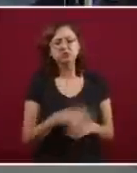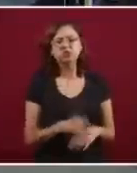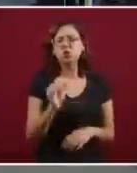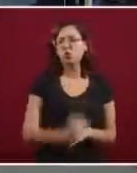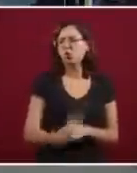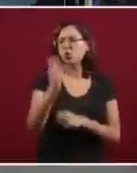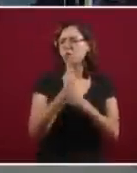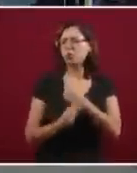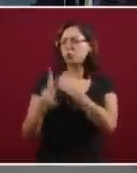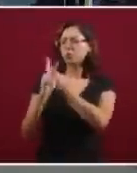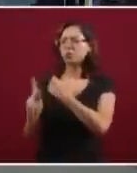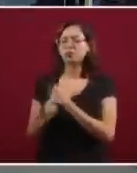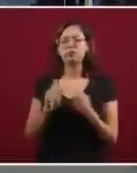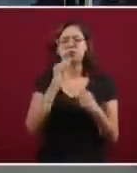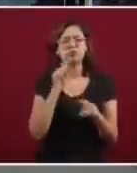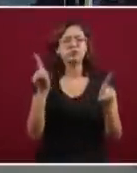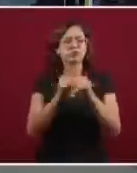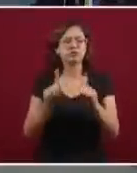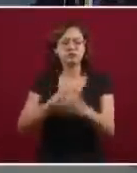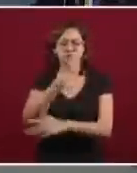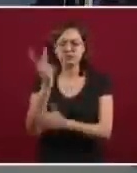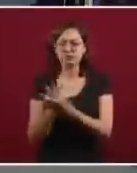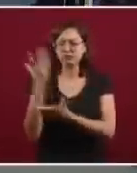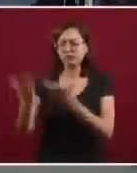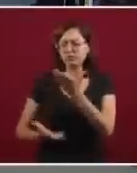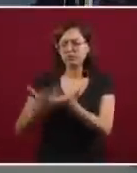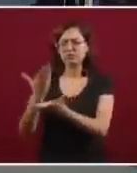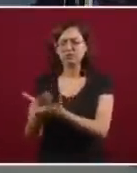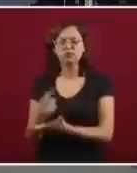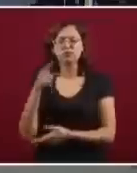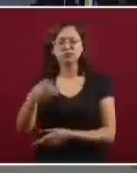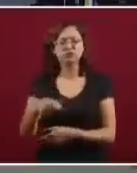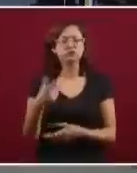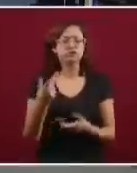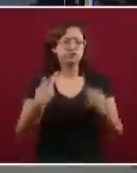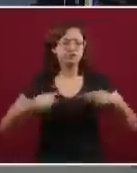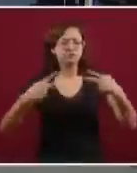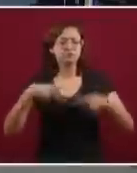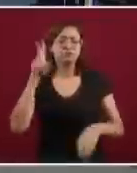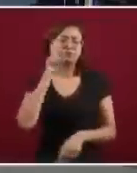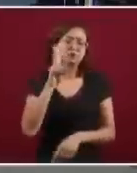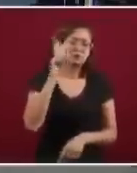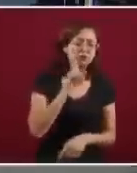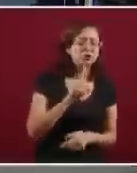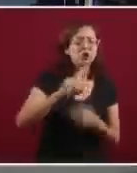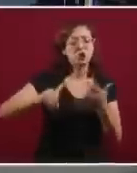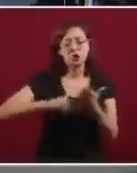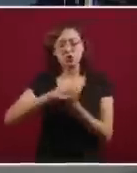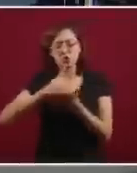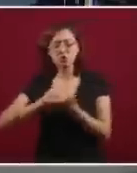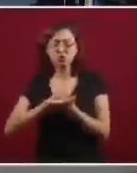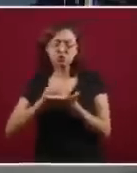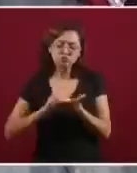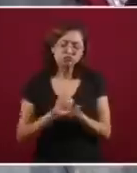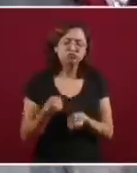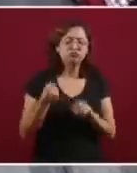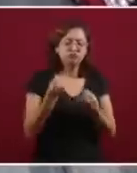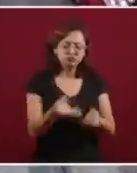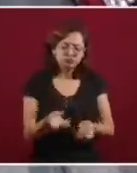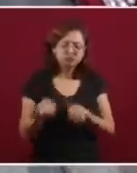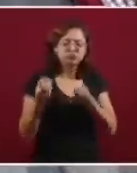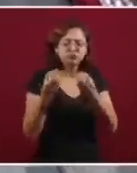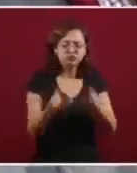también han hecho programas en los cuales se provee de la sustancia adictiva a las personas adictas y luego se va sustituyendo por otras